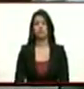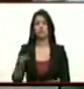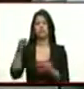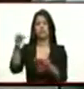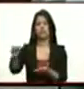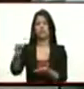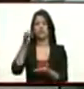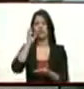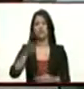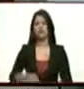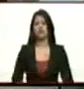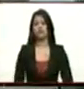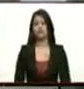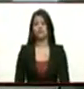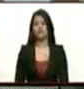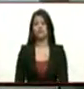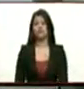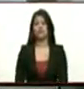no, me eché un trago, pero...